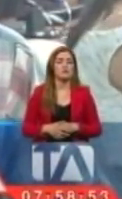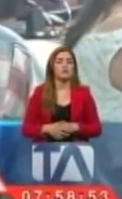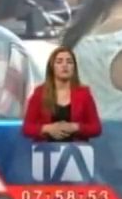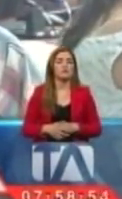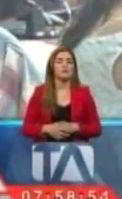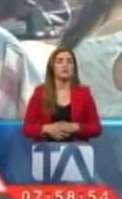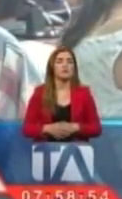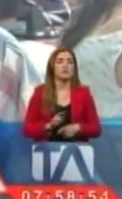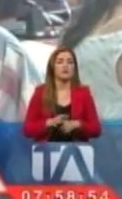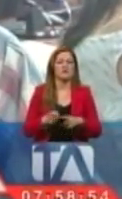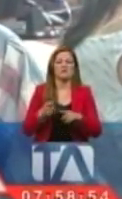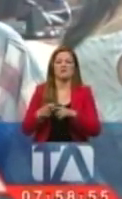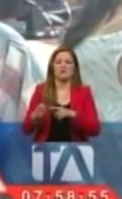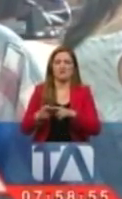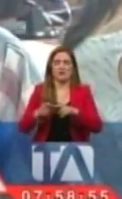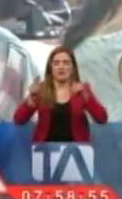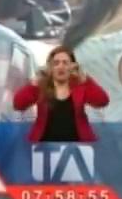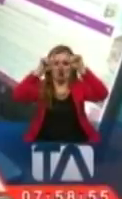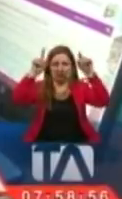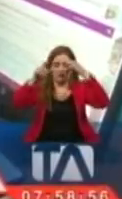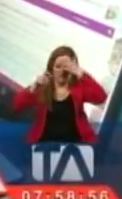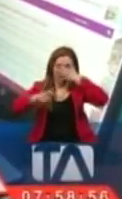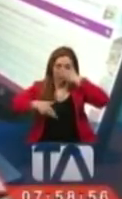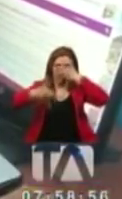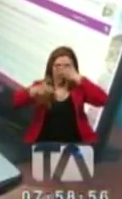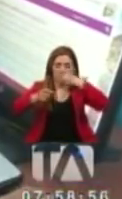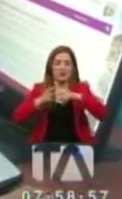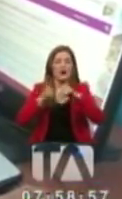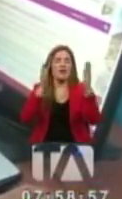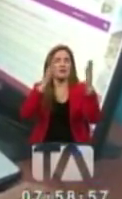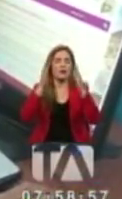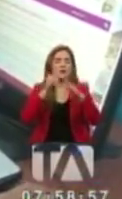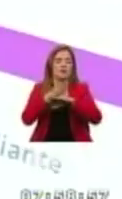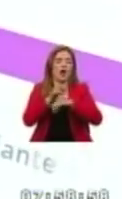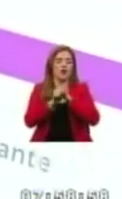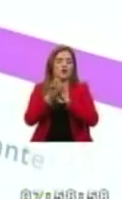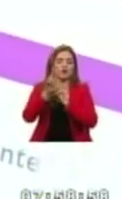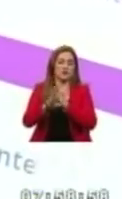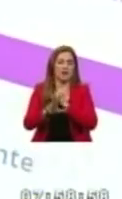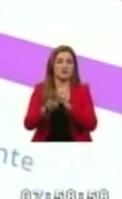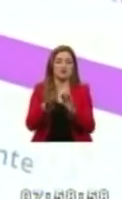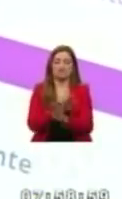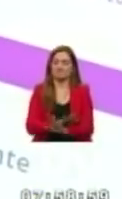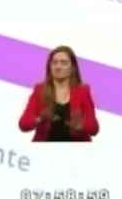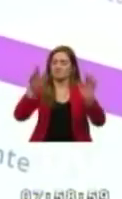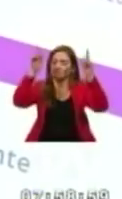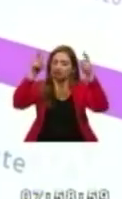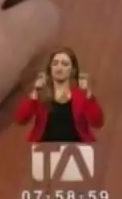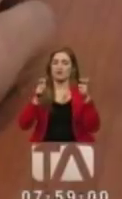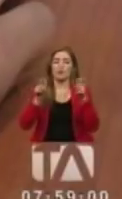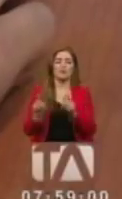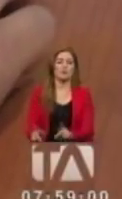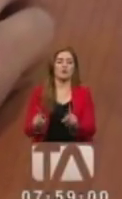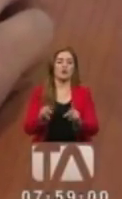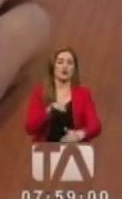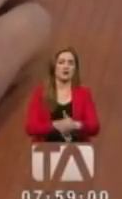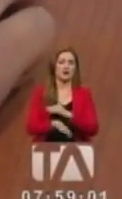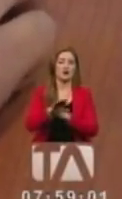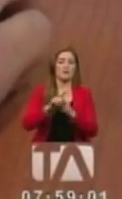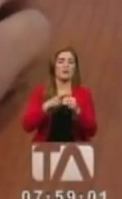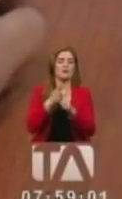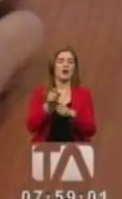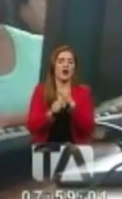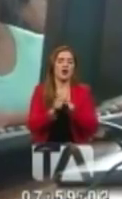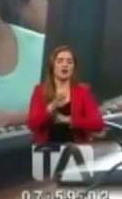aluminio ocasionales luego de tres años de ingresar a este sistema lo termino ahora está listo para ingresar a su